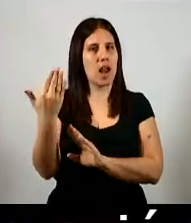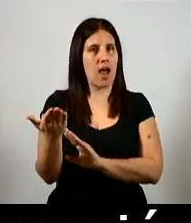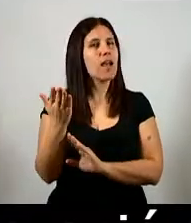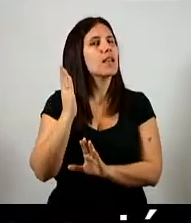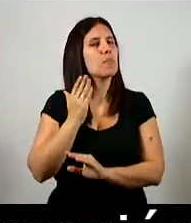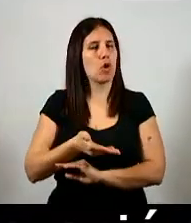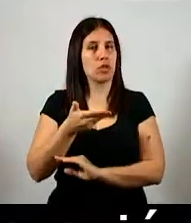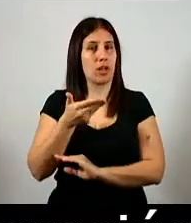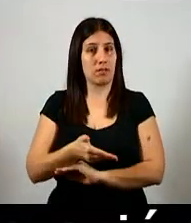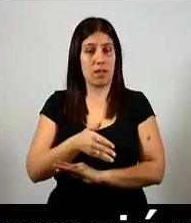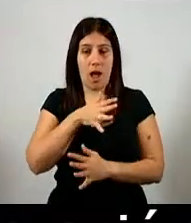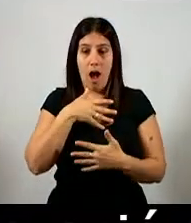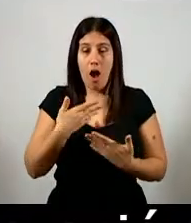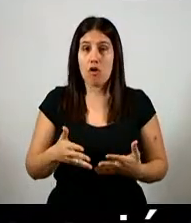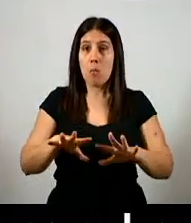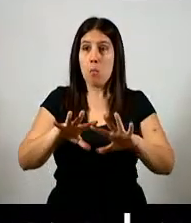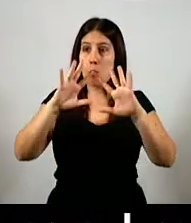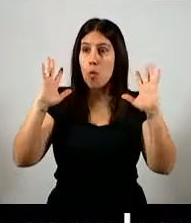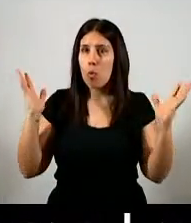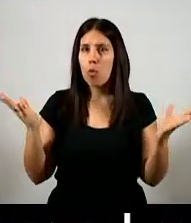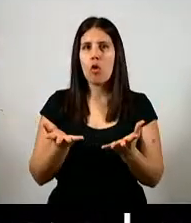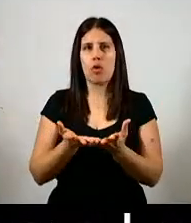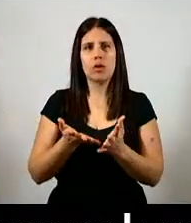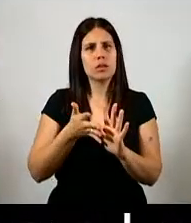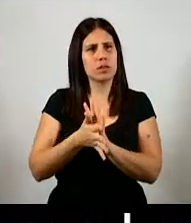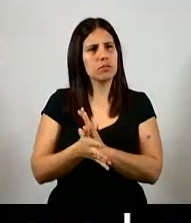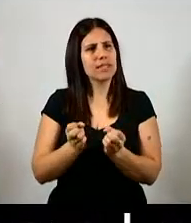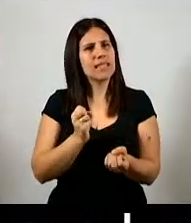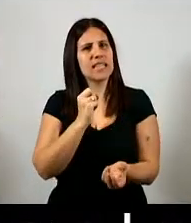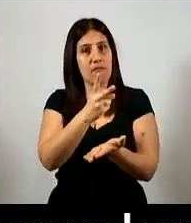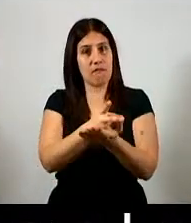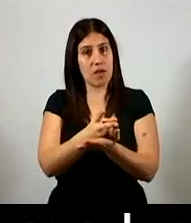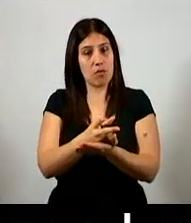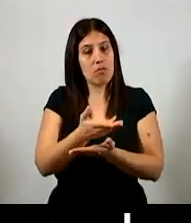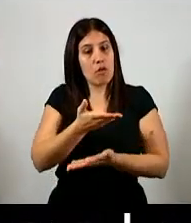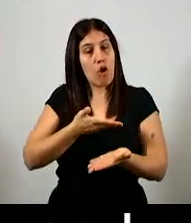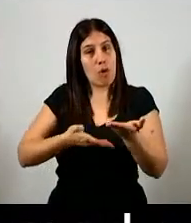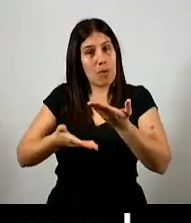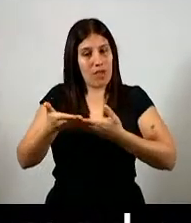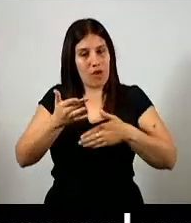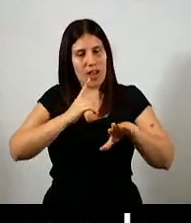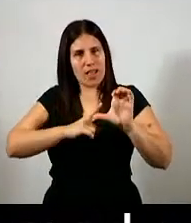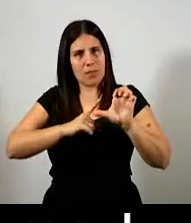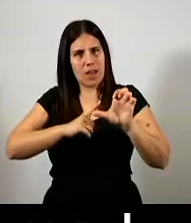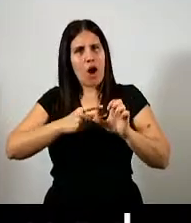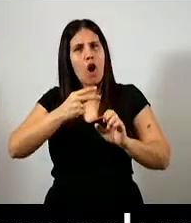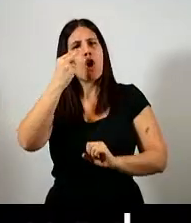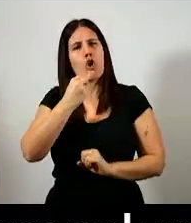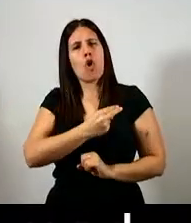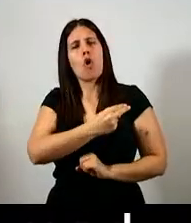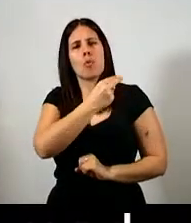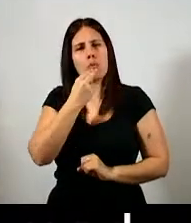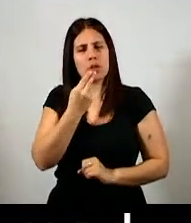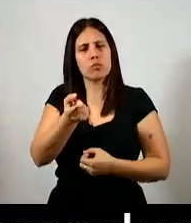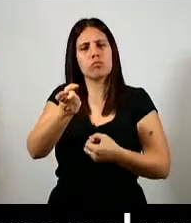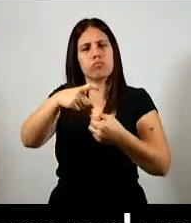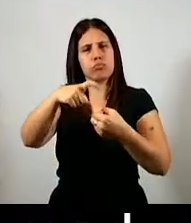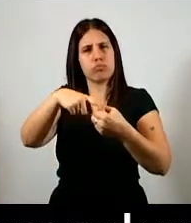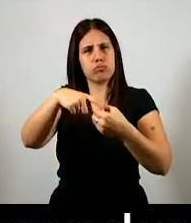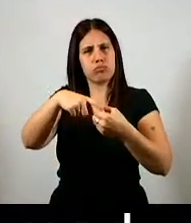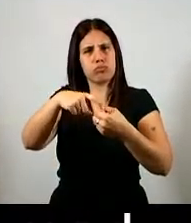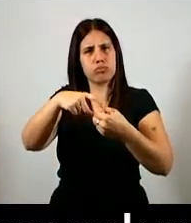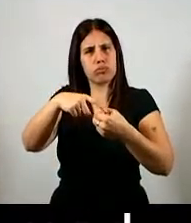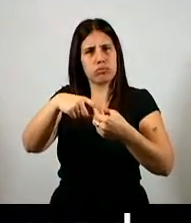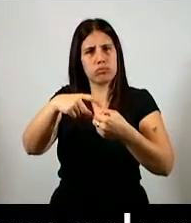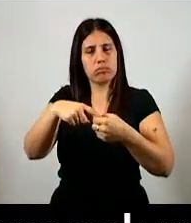mapa global enfrenta grandes desafíos, la cooperación extremeña tiene el compromiso de contribuir activamente con un